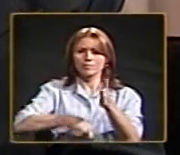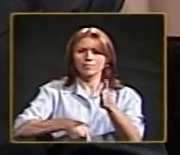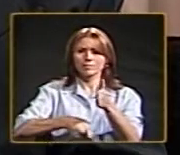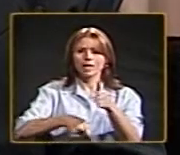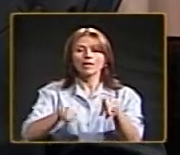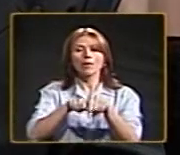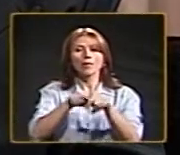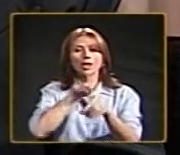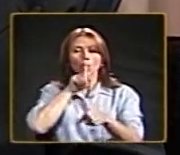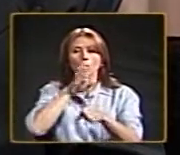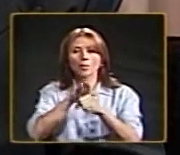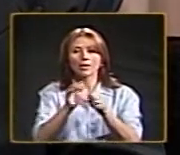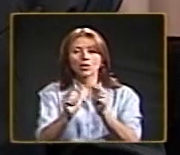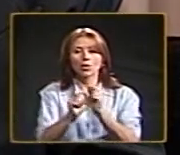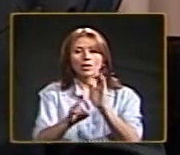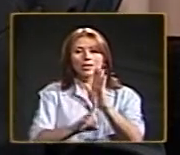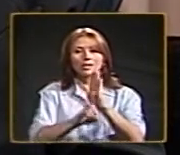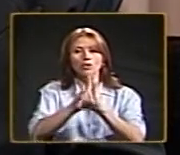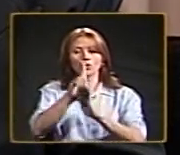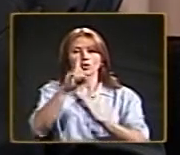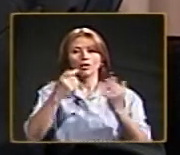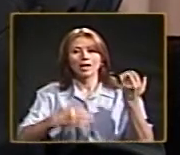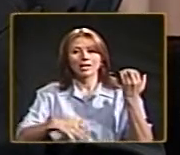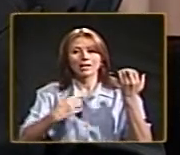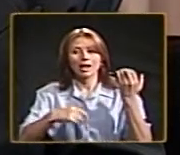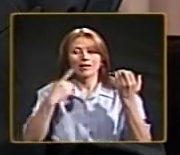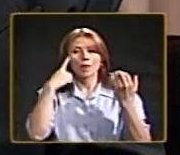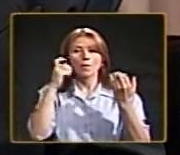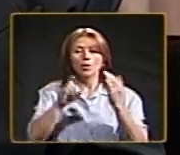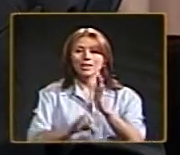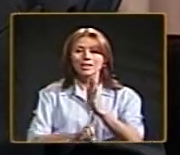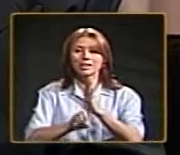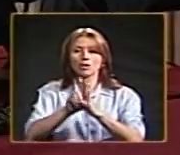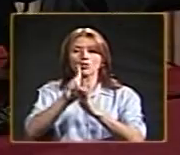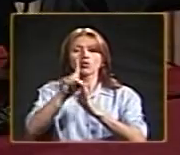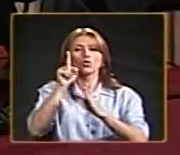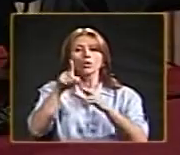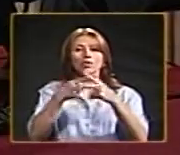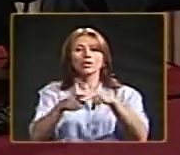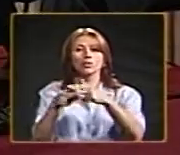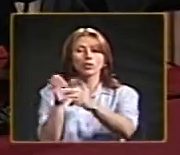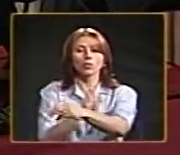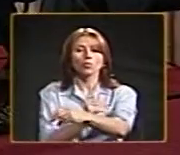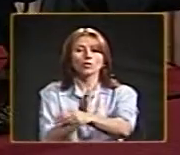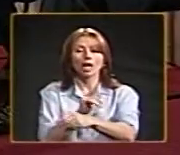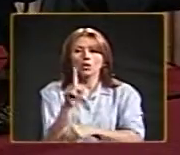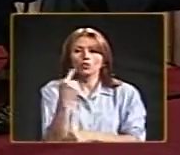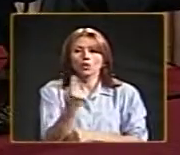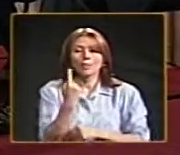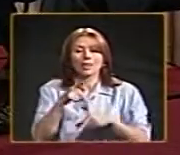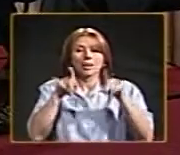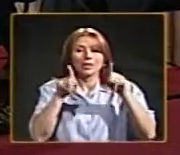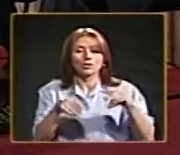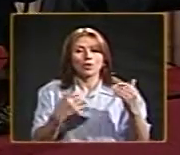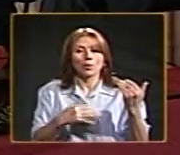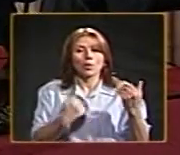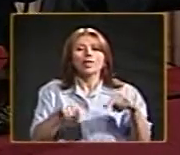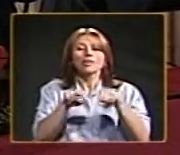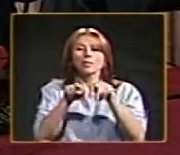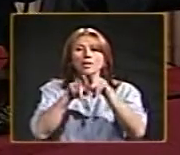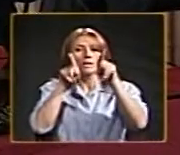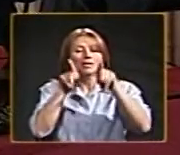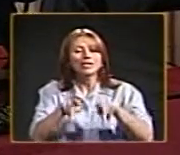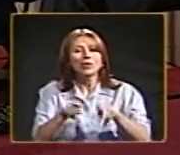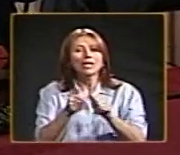con el desarrollo de la guitarra, porque el desarrollo de un instrumento no depende solo de los ejecutantes, sino de un público que de alguna manera lo siga y